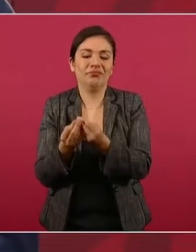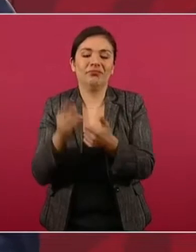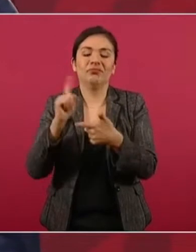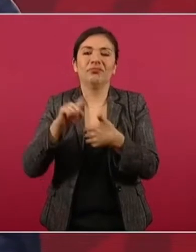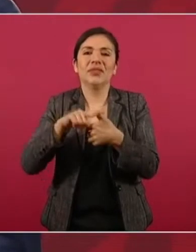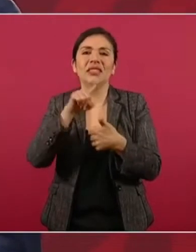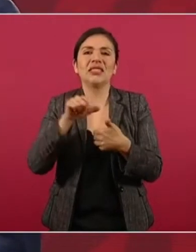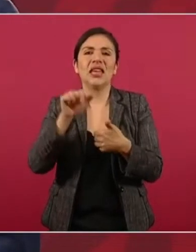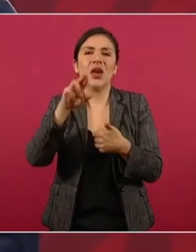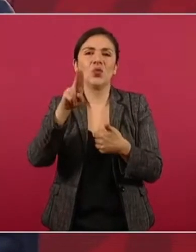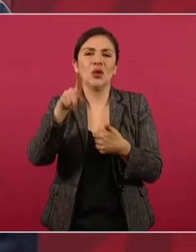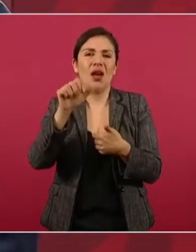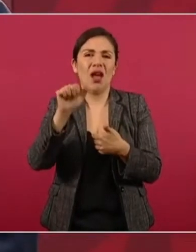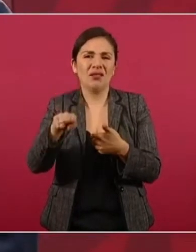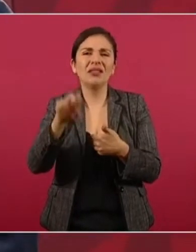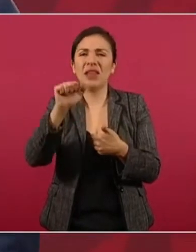Sarucán,